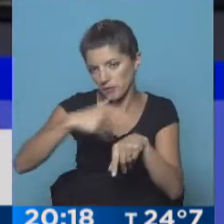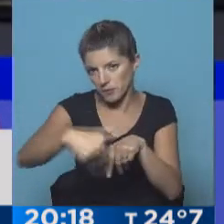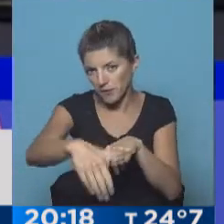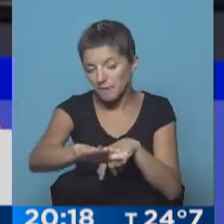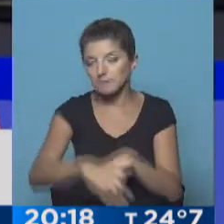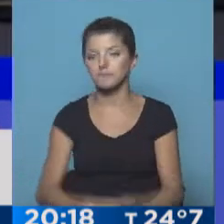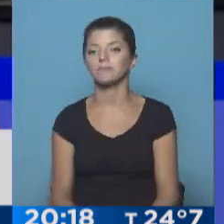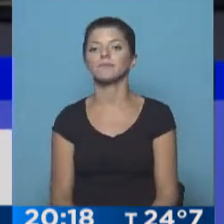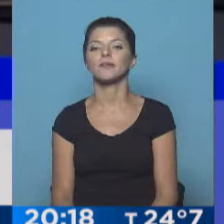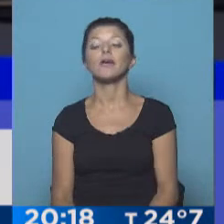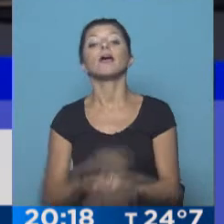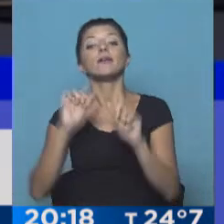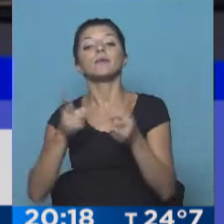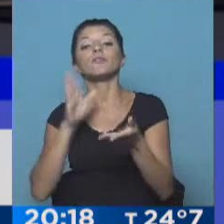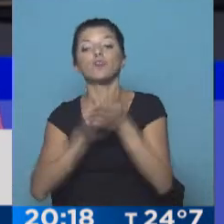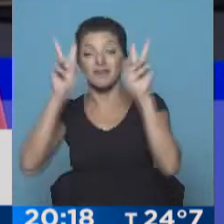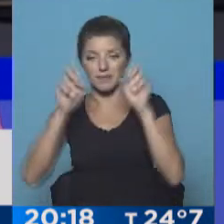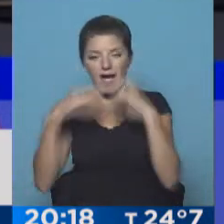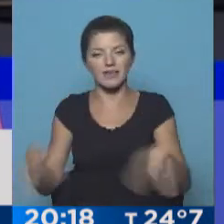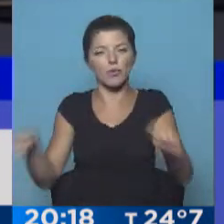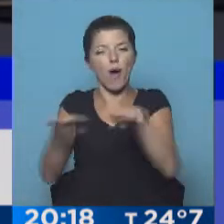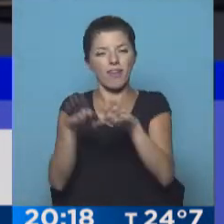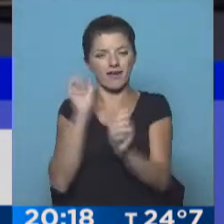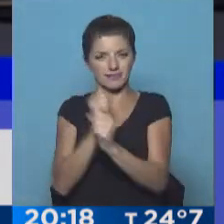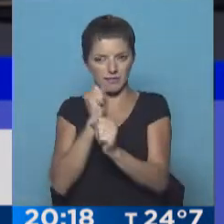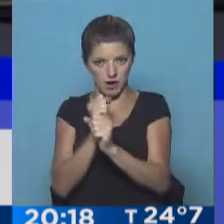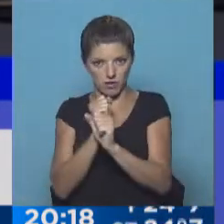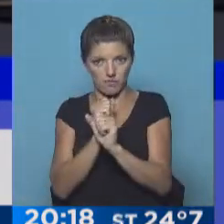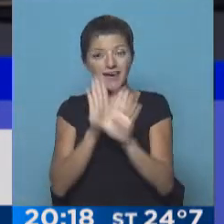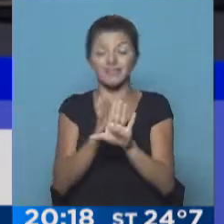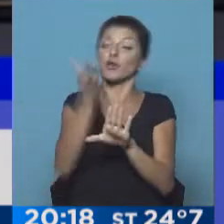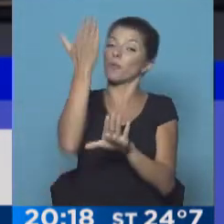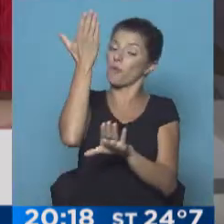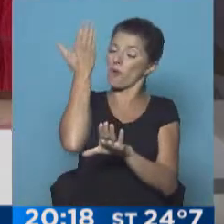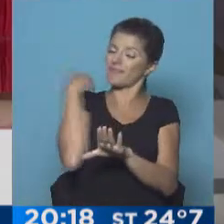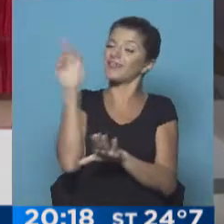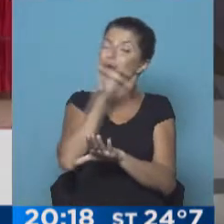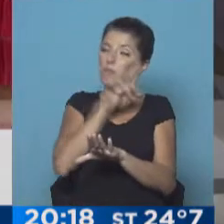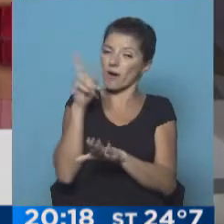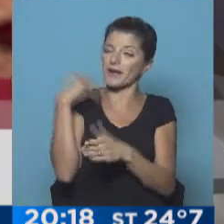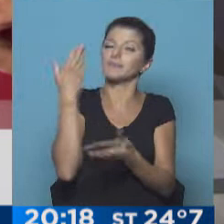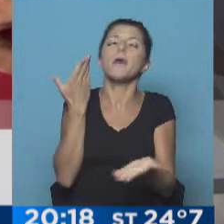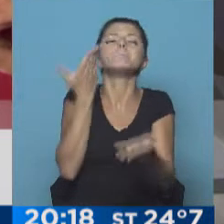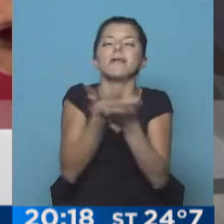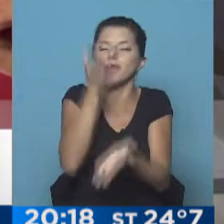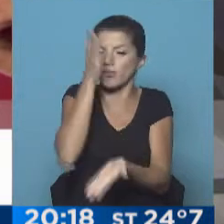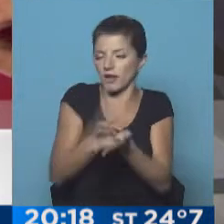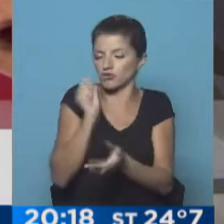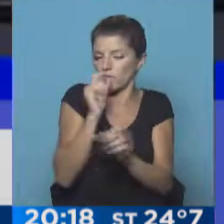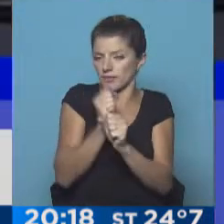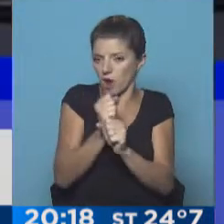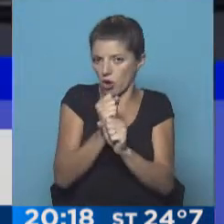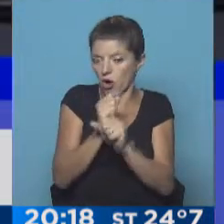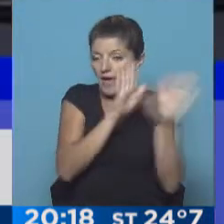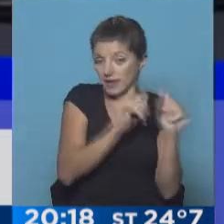Y creo que también el tema de la igualdad en el trabajo, así como las trabajadoras a principios del siglo XX reclamaban igual salario